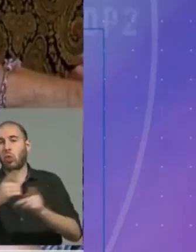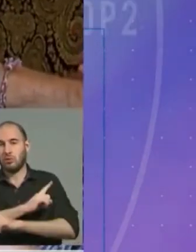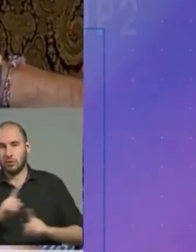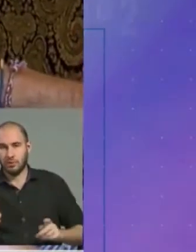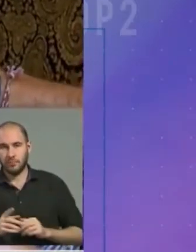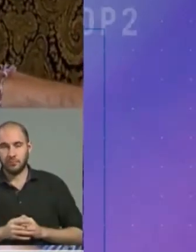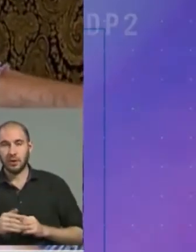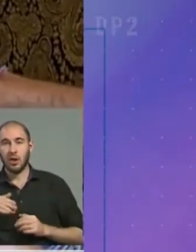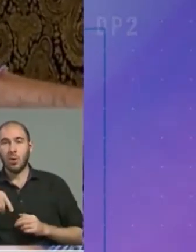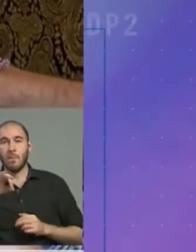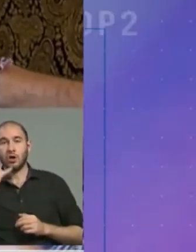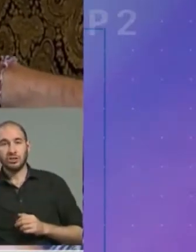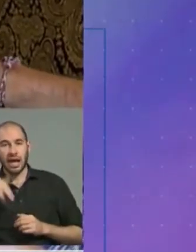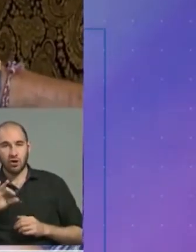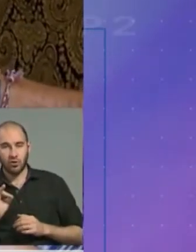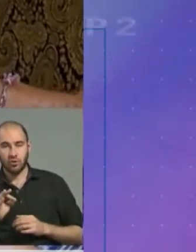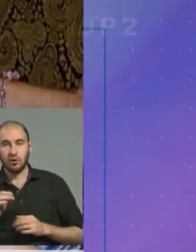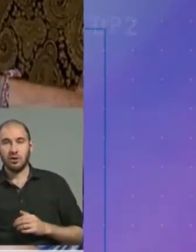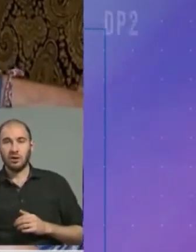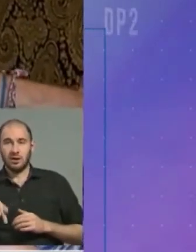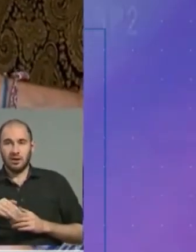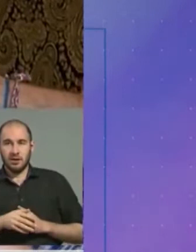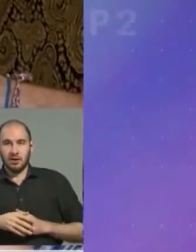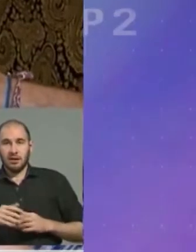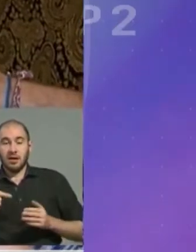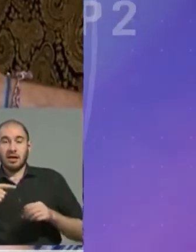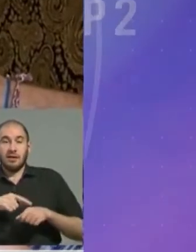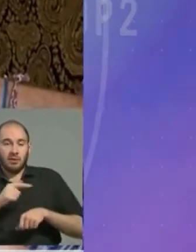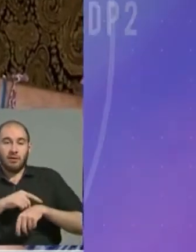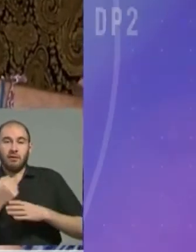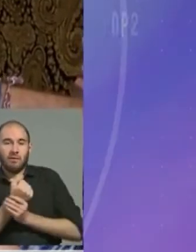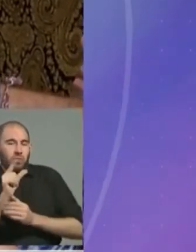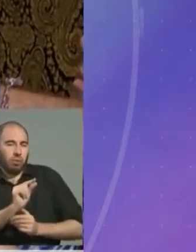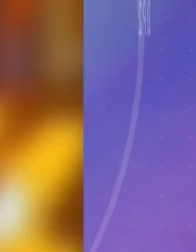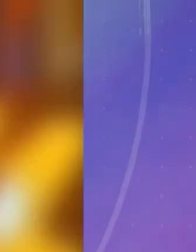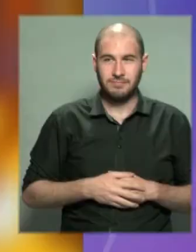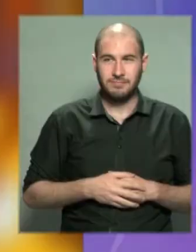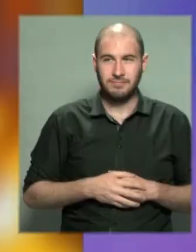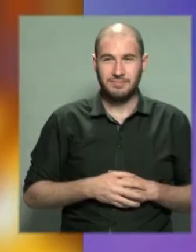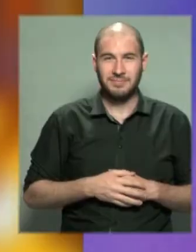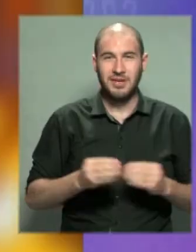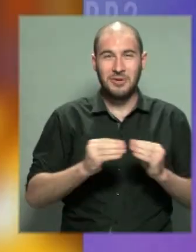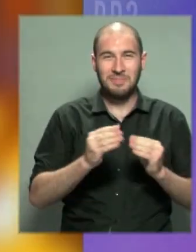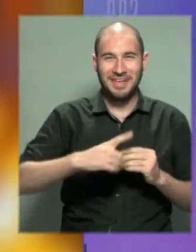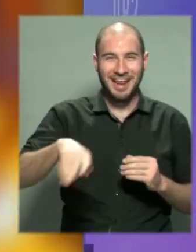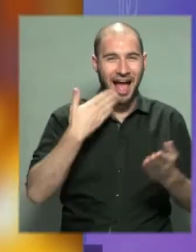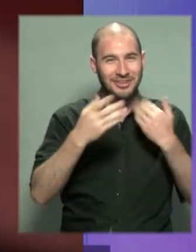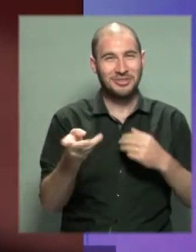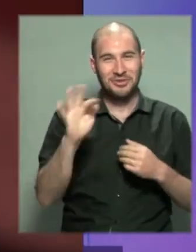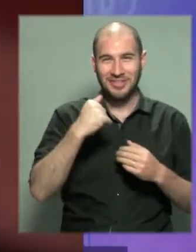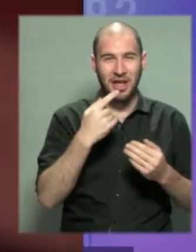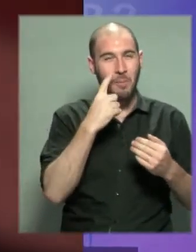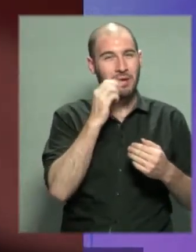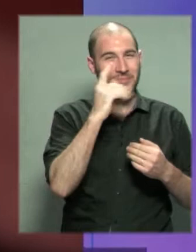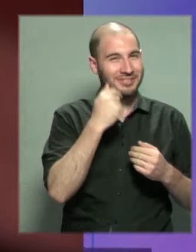seguramente Moyano tendrá sus 5 minutos de fama, pero Argentina sigue. Compañeros, he estado hablando a diario con el